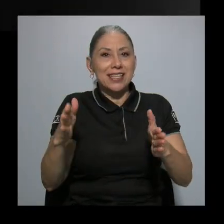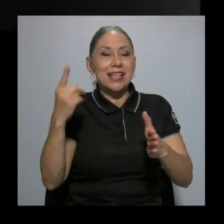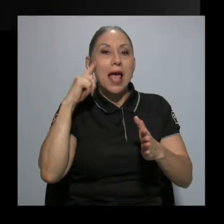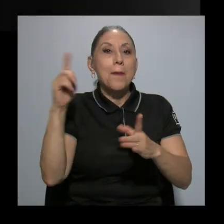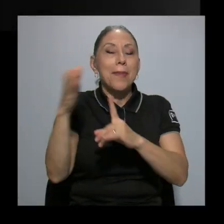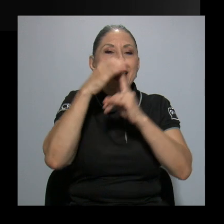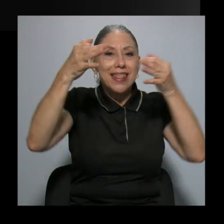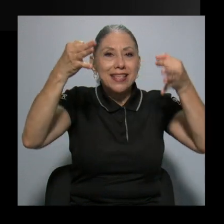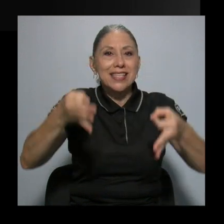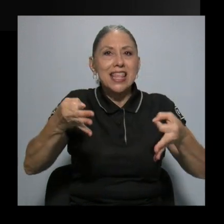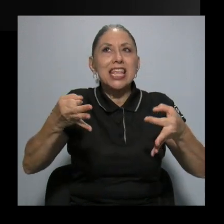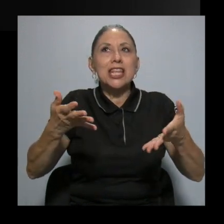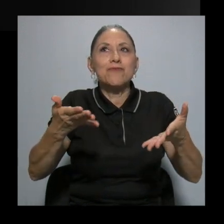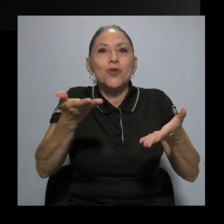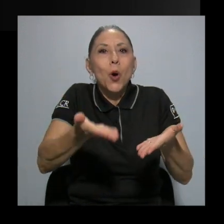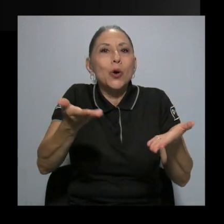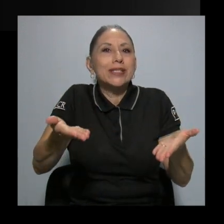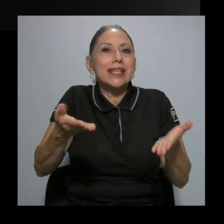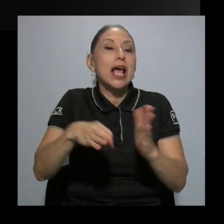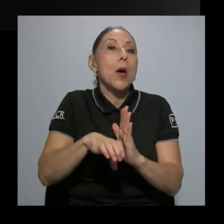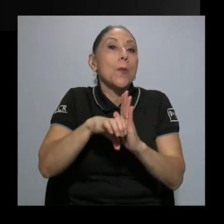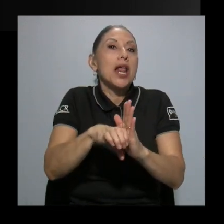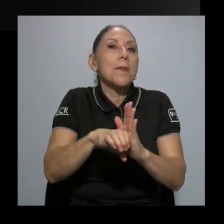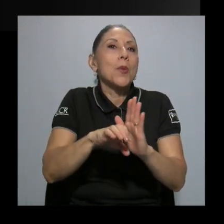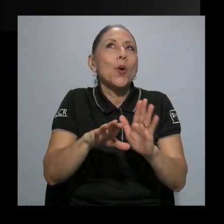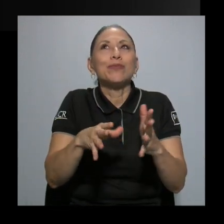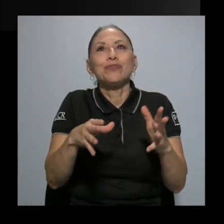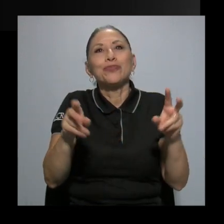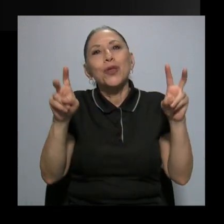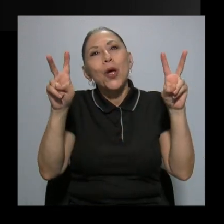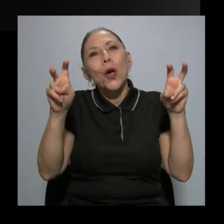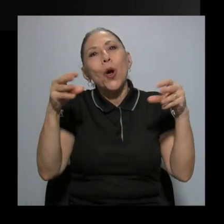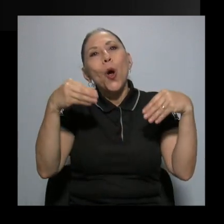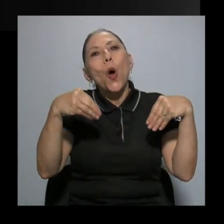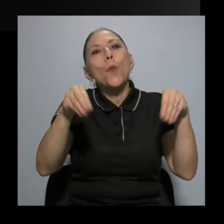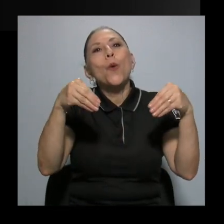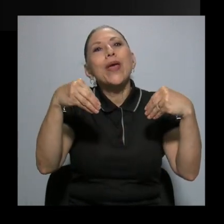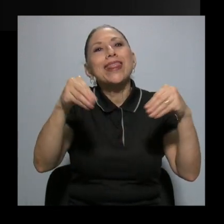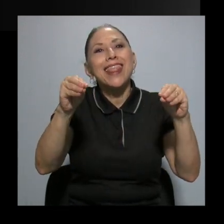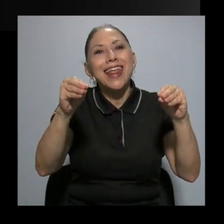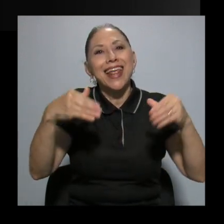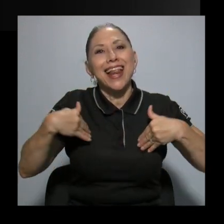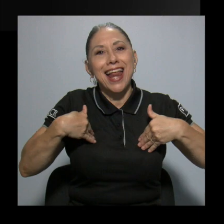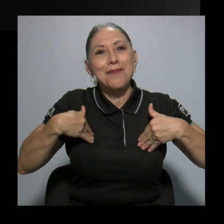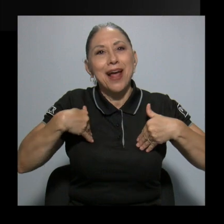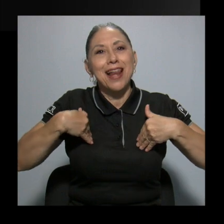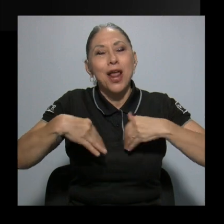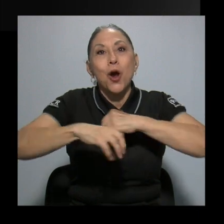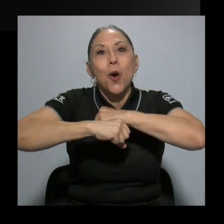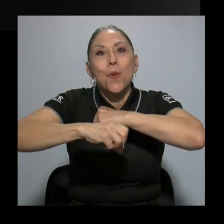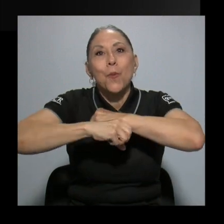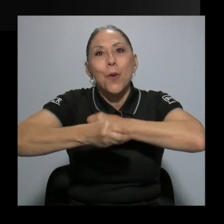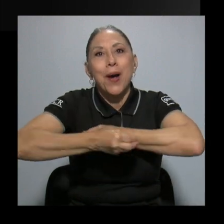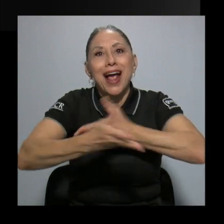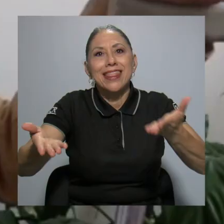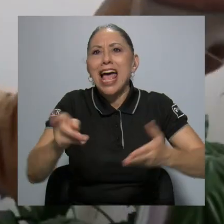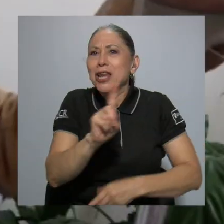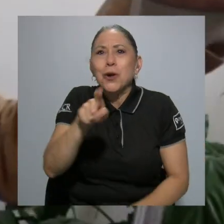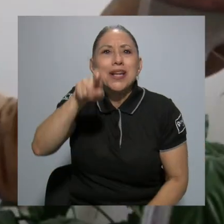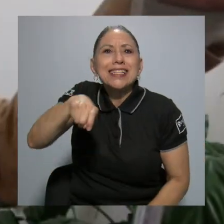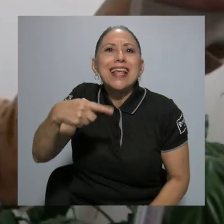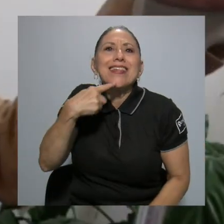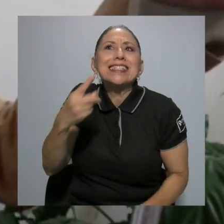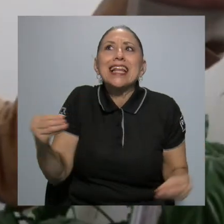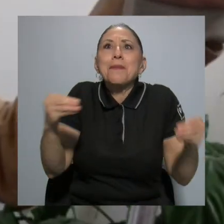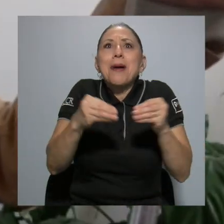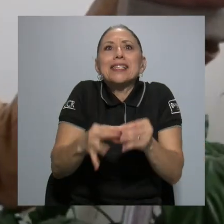como cómo vender el animal como propaganda. Y no necesitaban decir que es más pesado y el más grande del mundo, ya